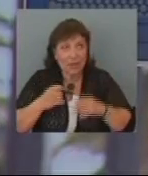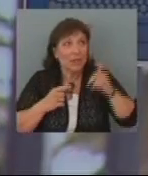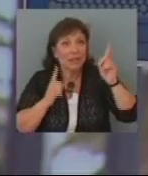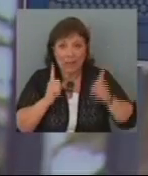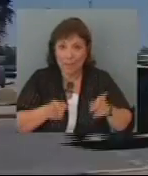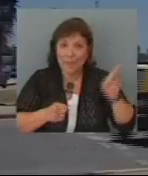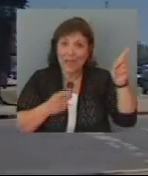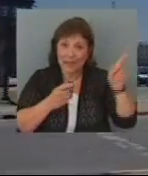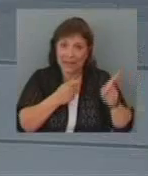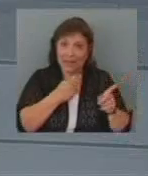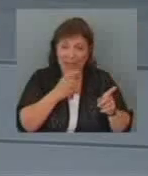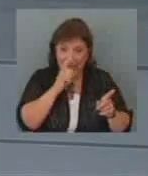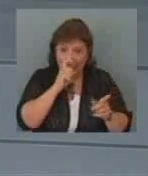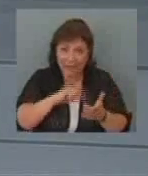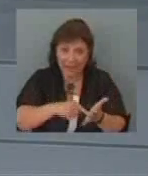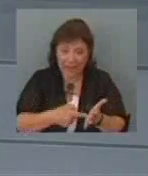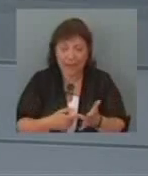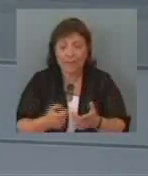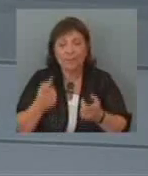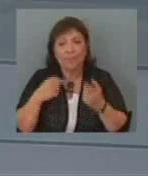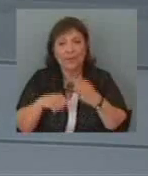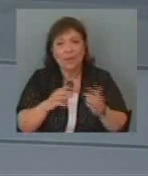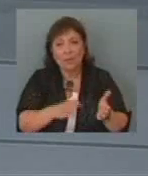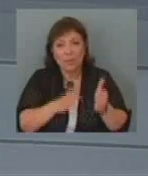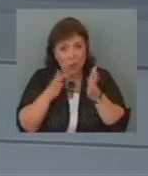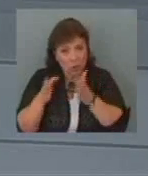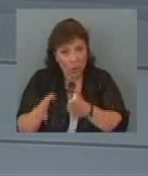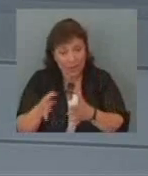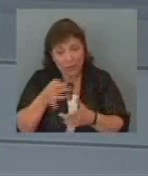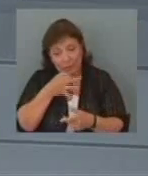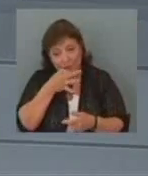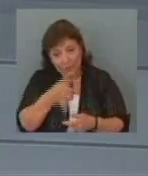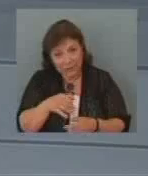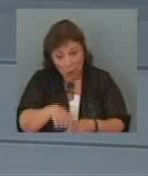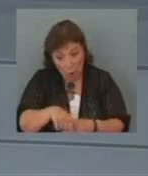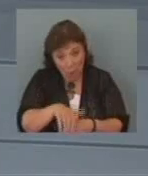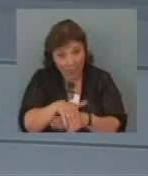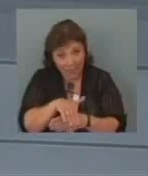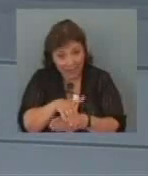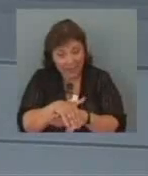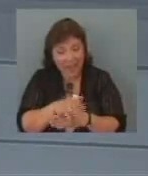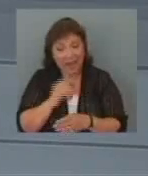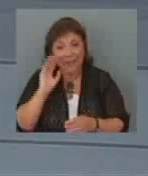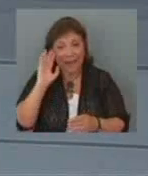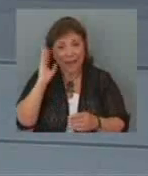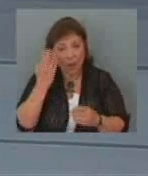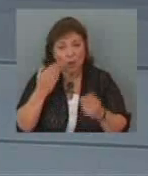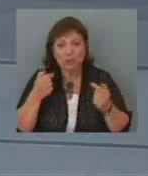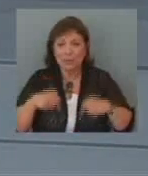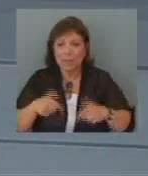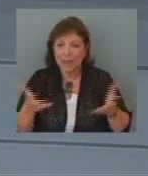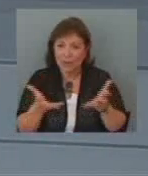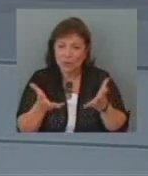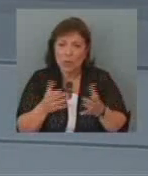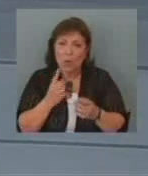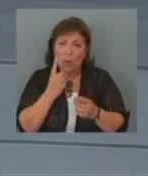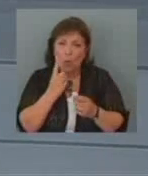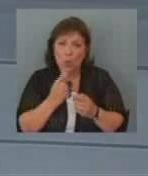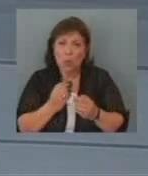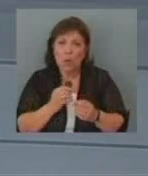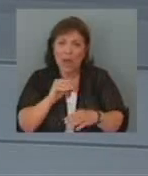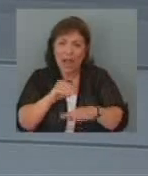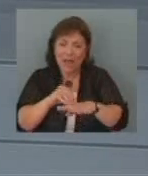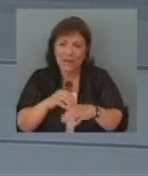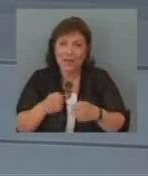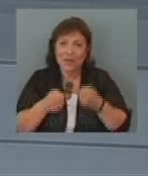país. Y en tanto, esta tarde se conoció que el gobierno dará un adelanto del